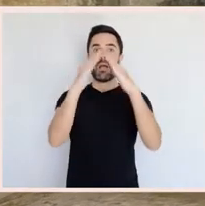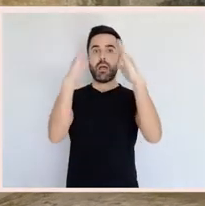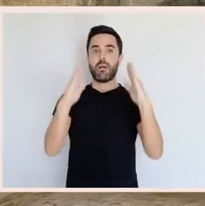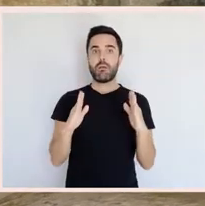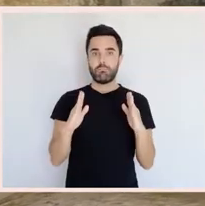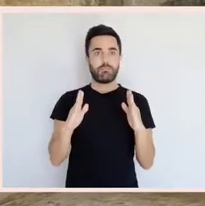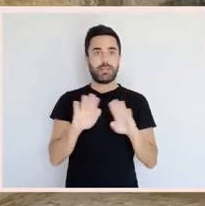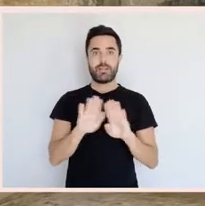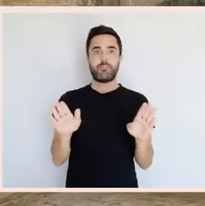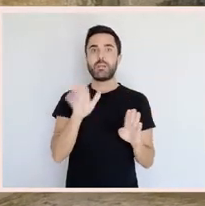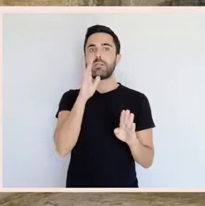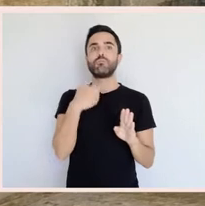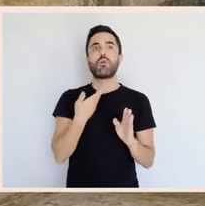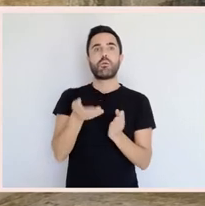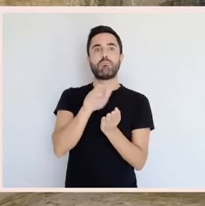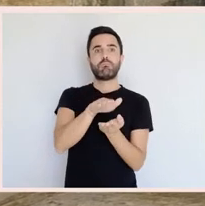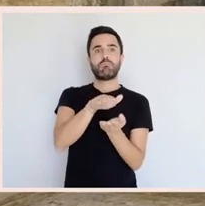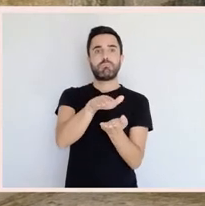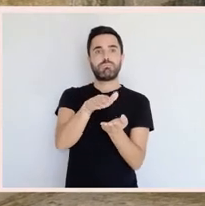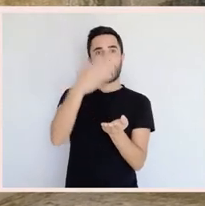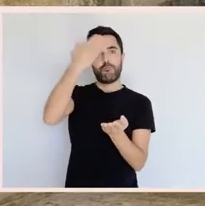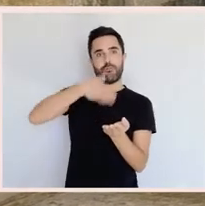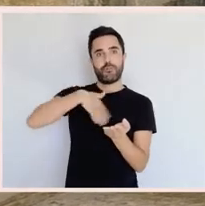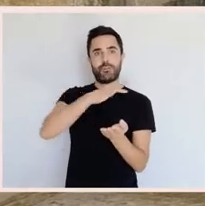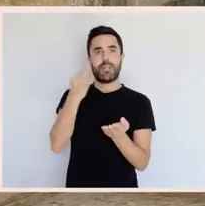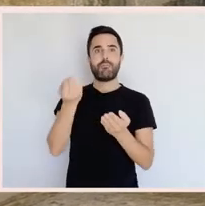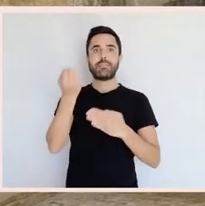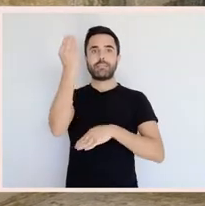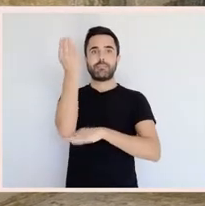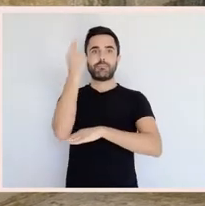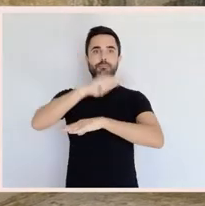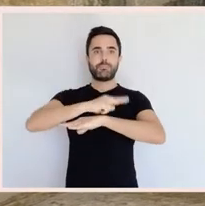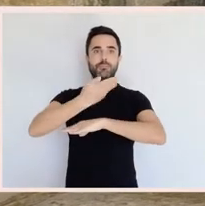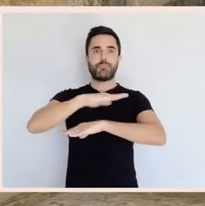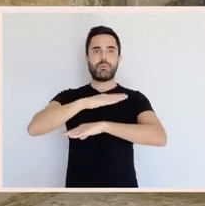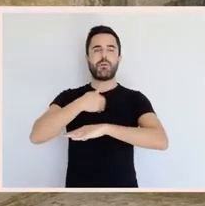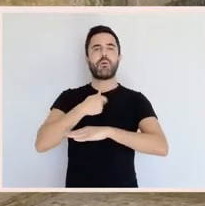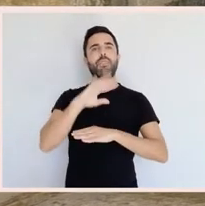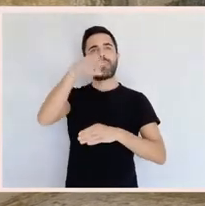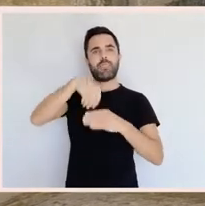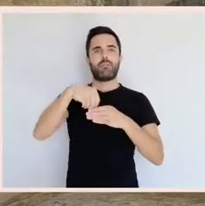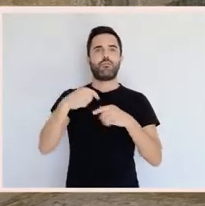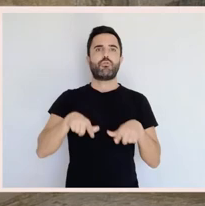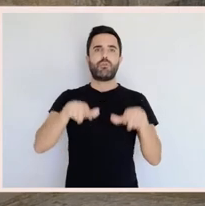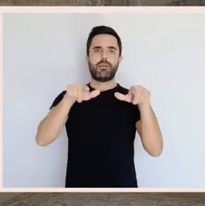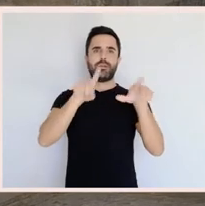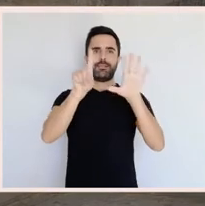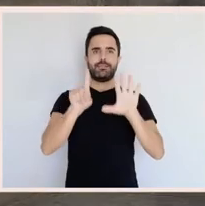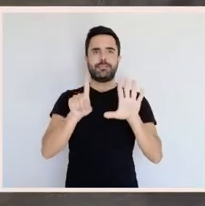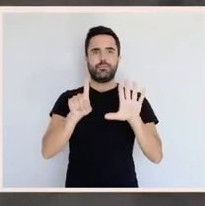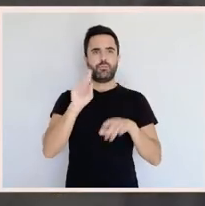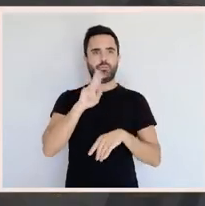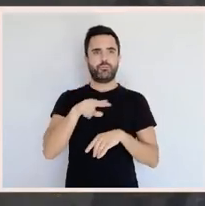de dito sepulcro, xa que a estatua xacente e o frontal do sepulcro están expostos no sexto edificio.